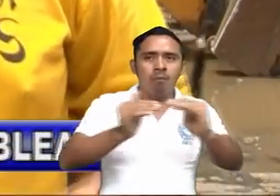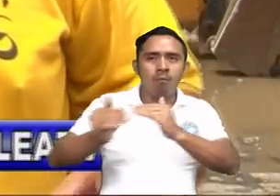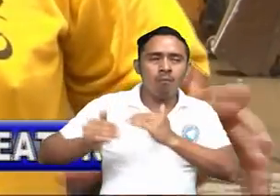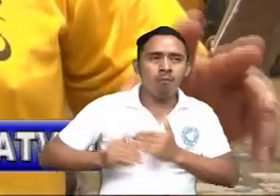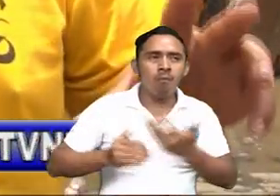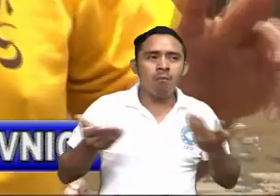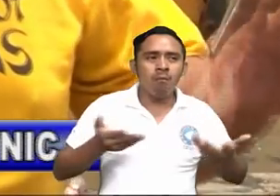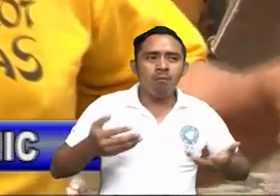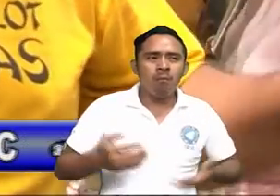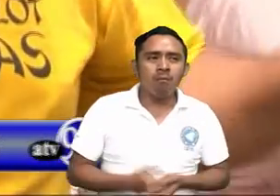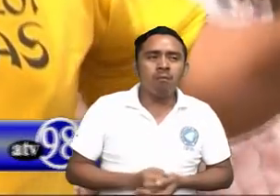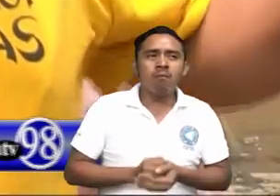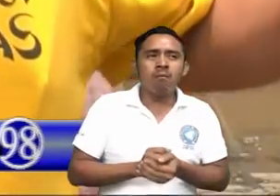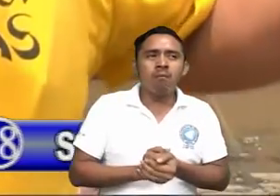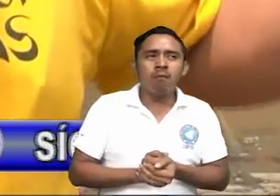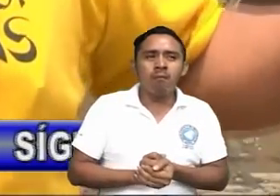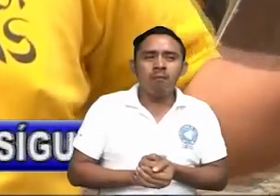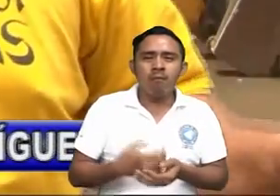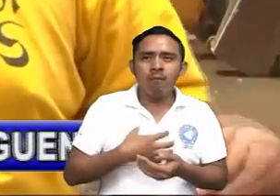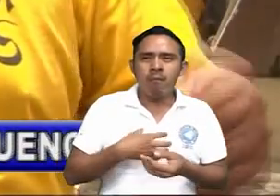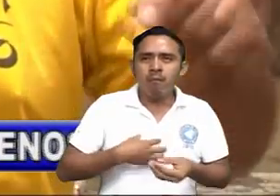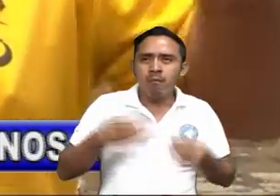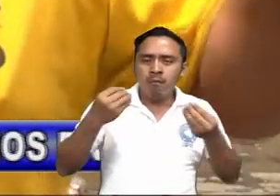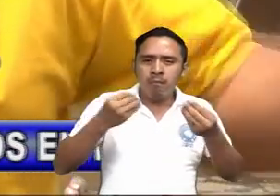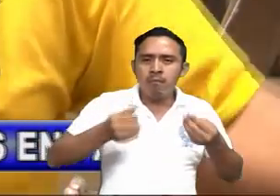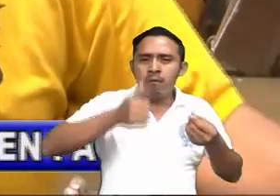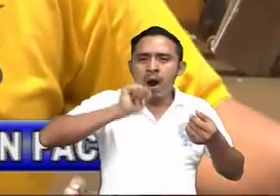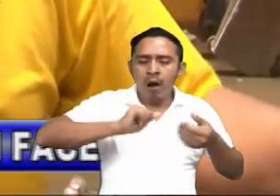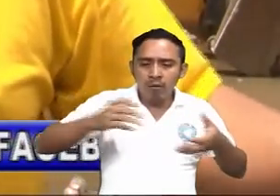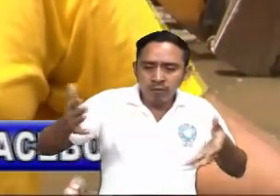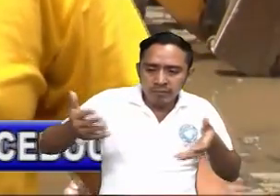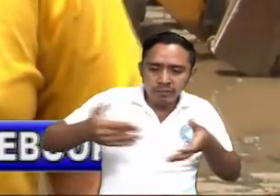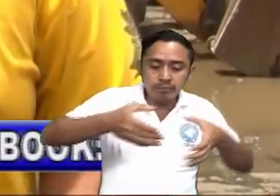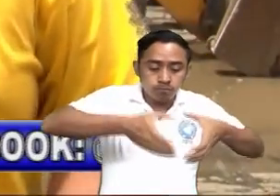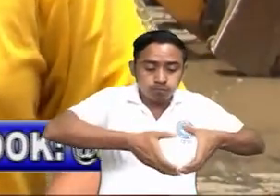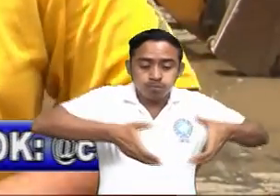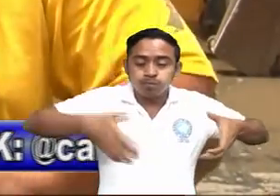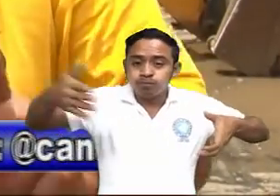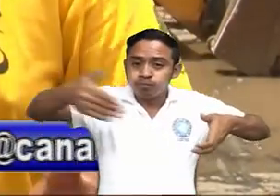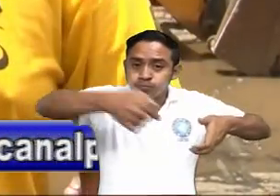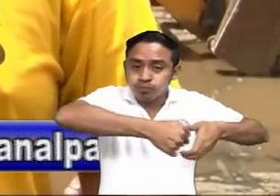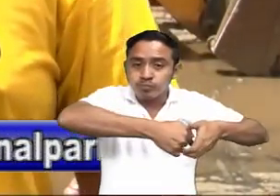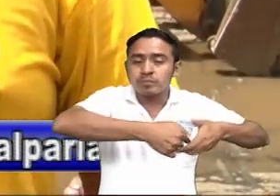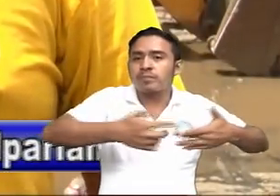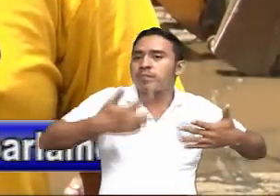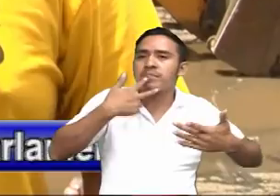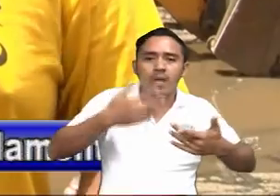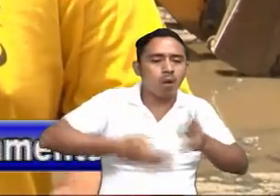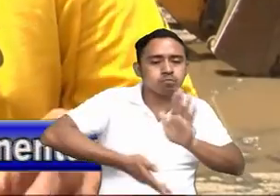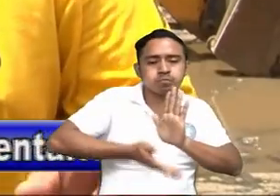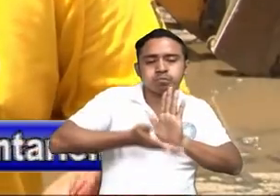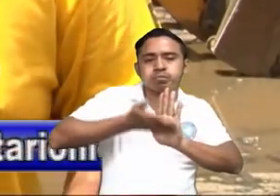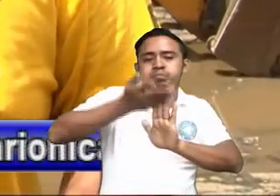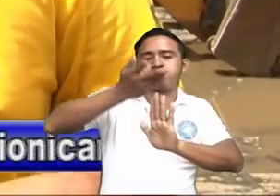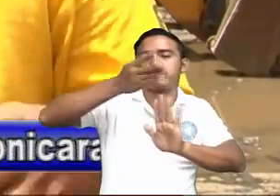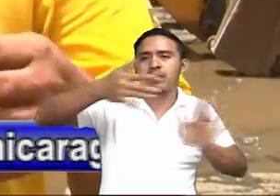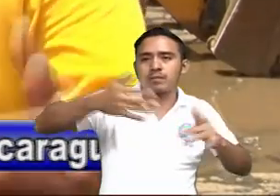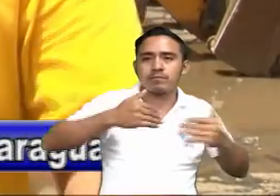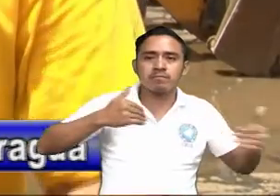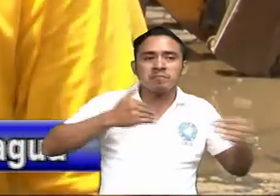proyecto de este fluimiento, de este montón de agua que va a ser acopiado sobre esa tubería, pues ya no va a haber inundaciones. La gente que